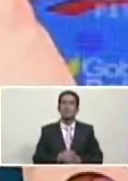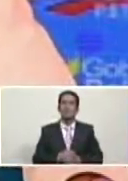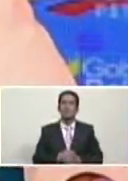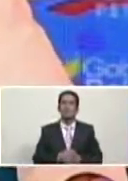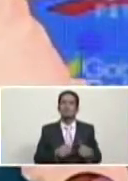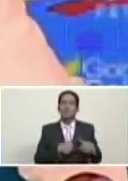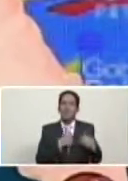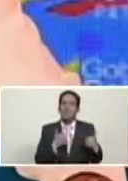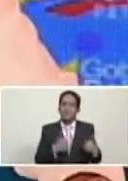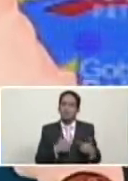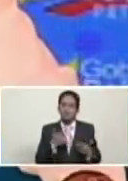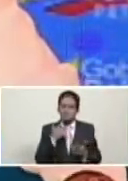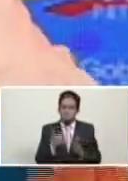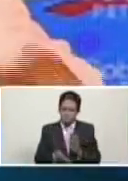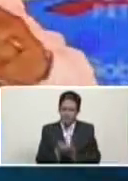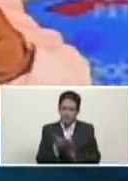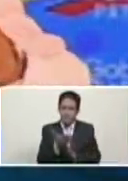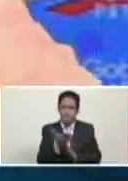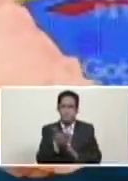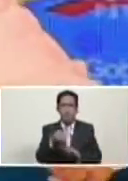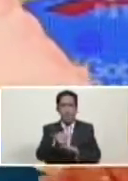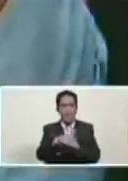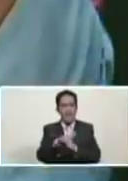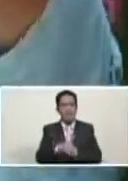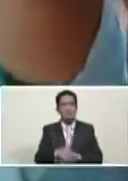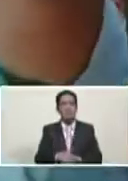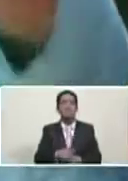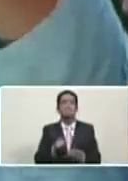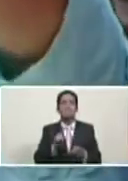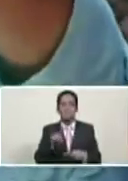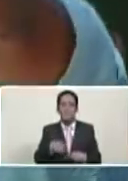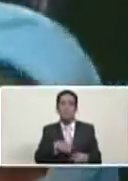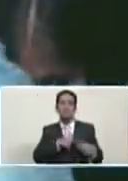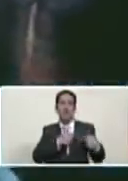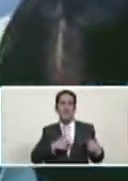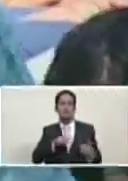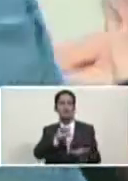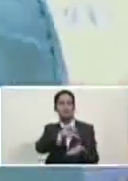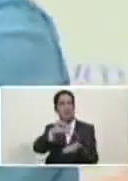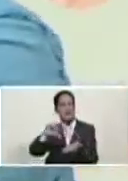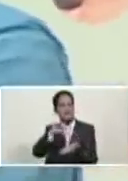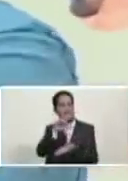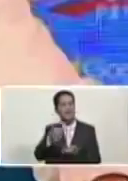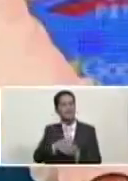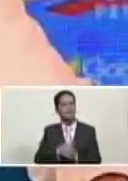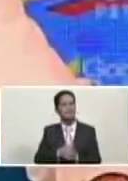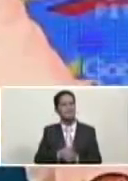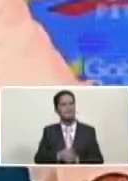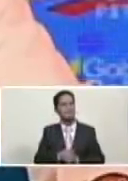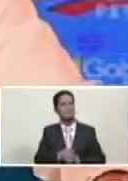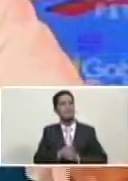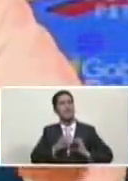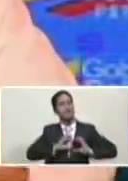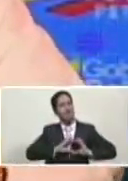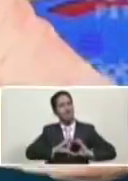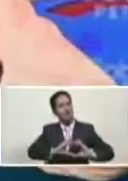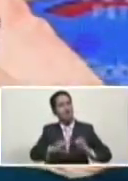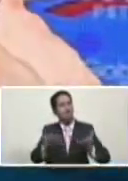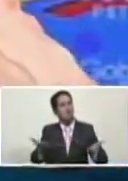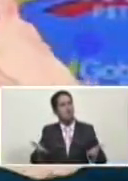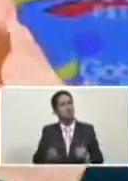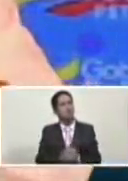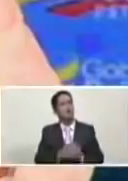Corazón Llanero a la calle, Corazón Salsero a la calle, Corazón Urbano a la calle,